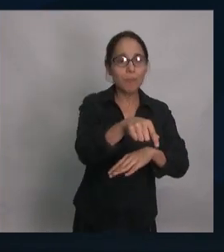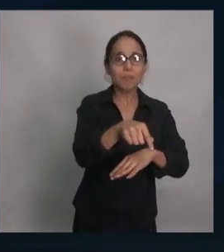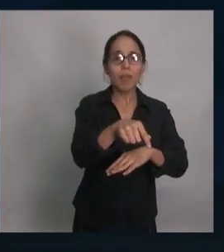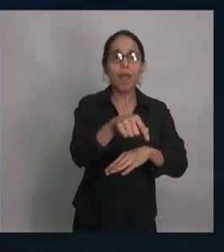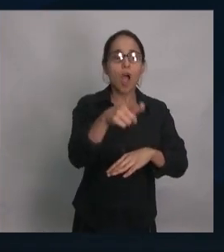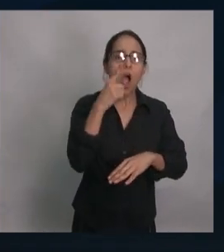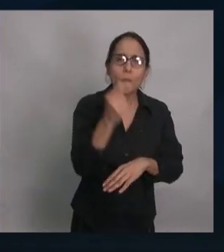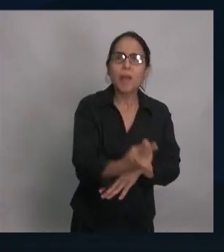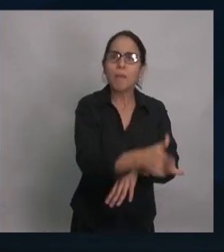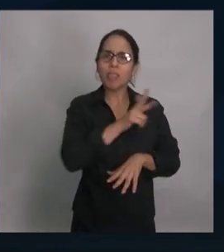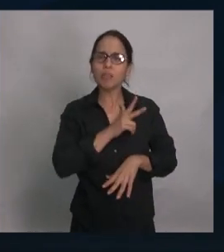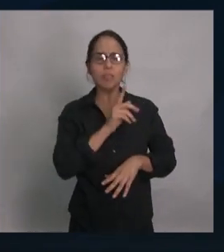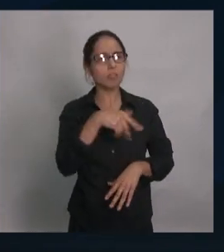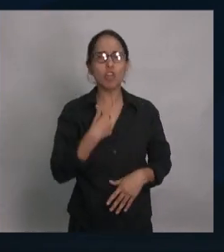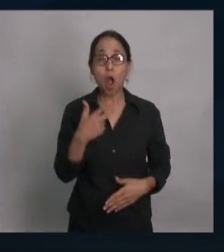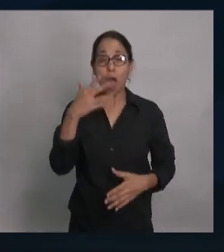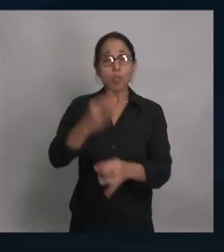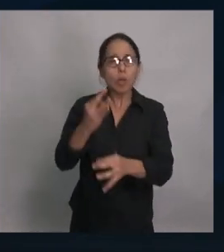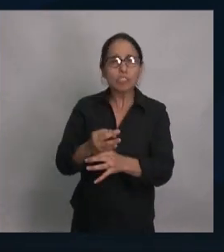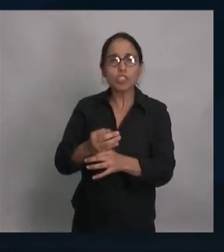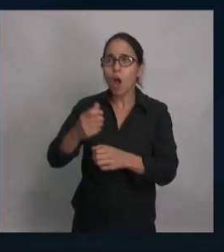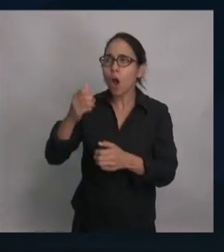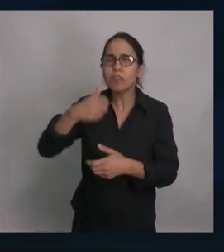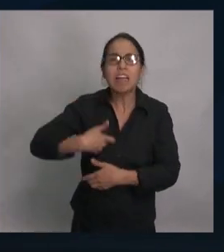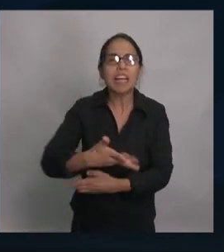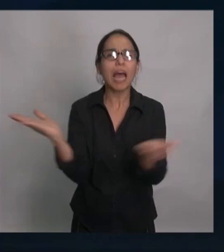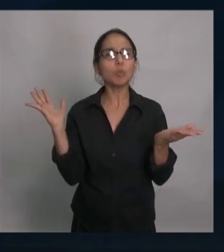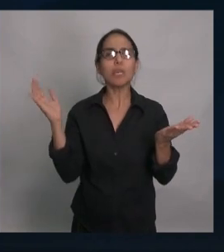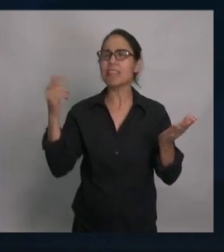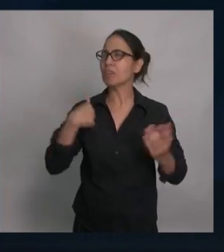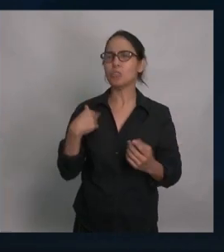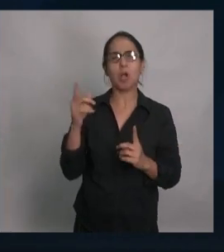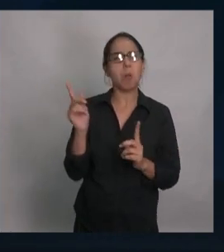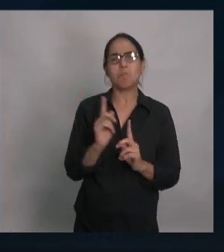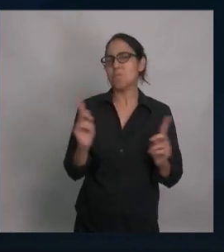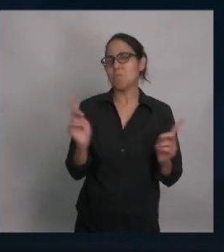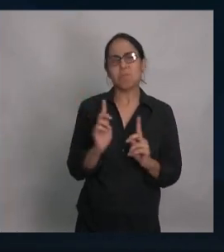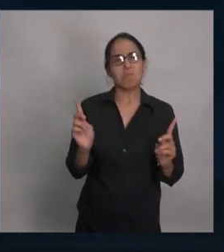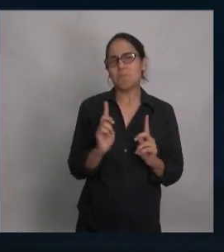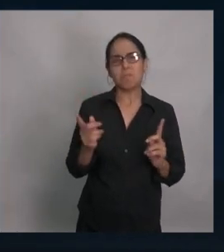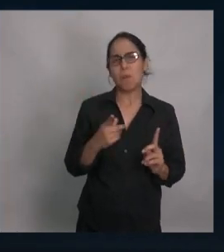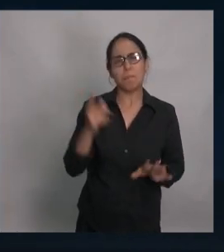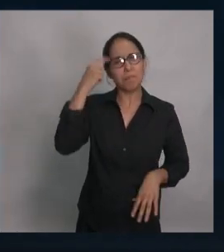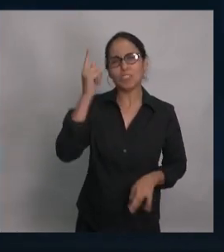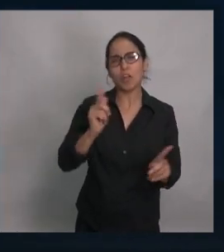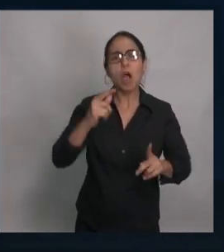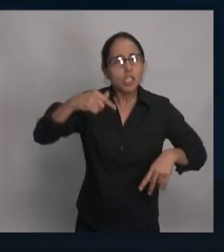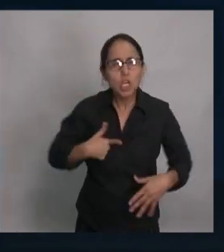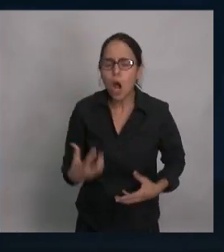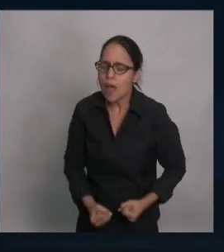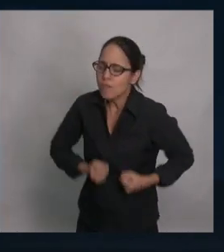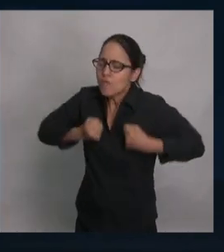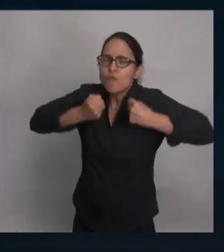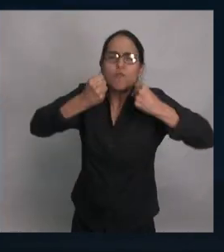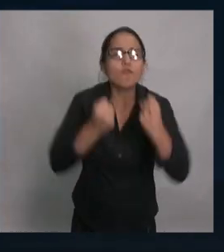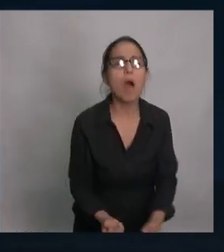educación gratuita. Y me lo dijo así, porque yo me saqué la cresta por la educación de mis hijos y quiero que toda la gente detrás mío se saque la